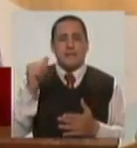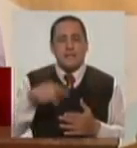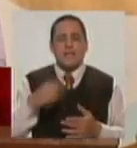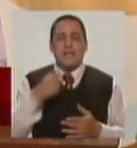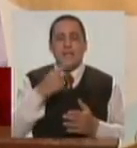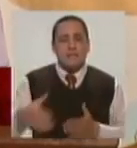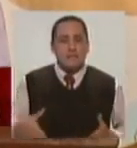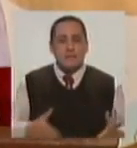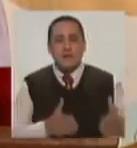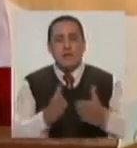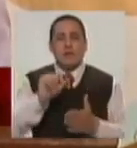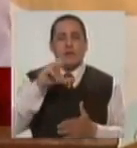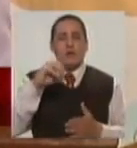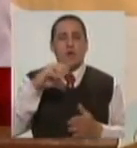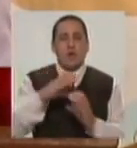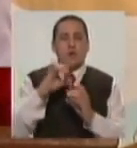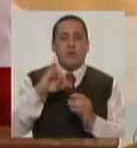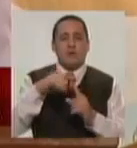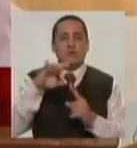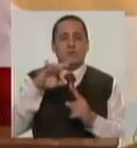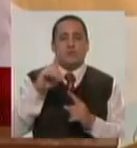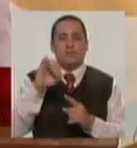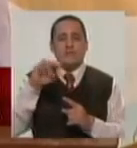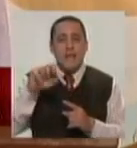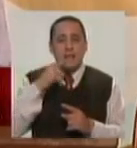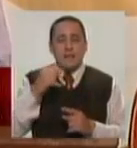se merece la longitudinal de la sierra.